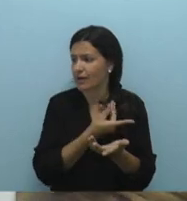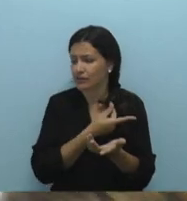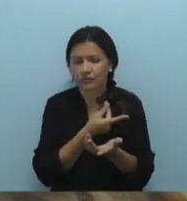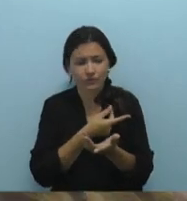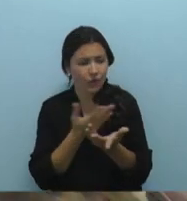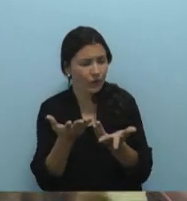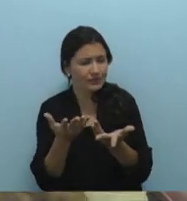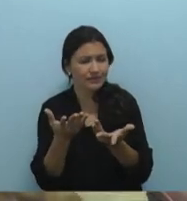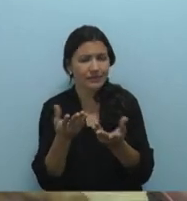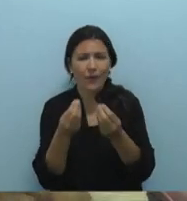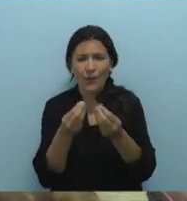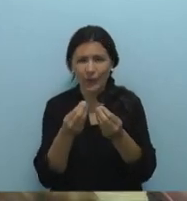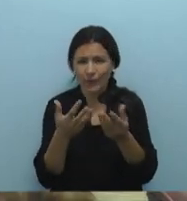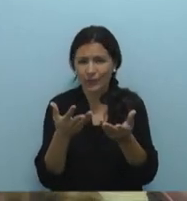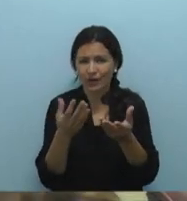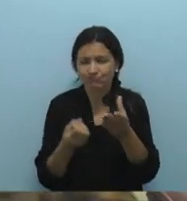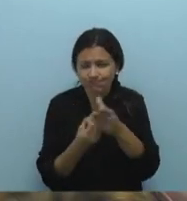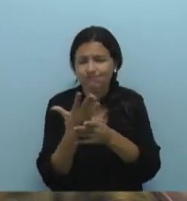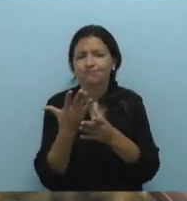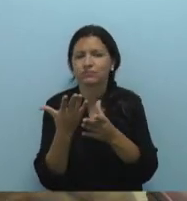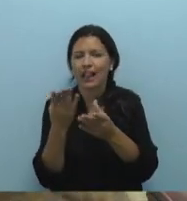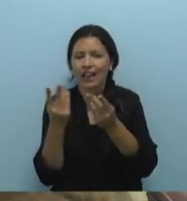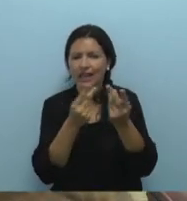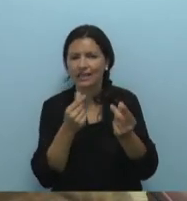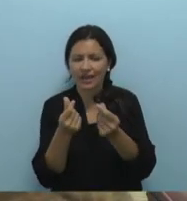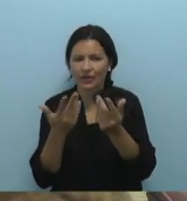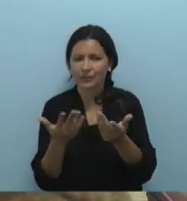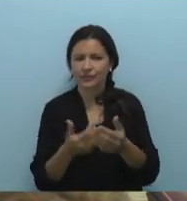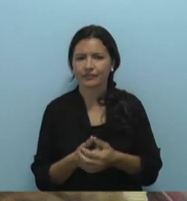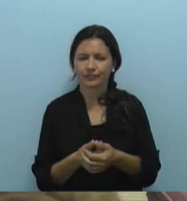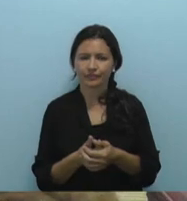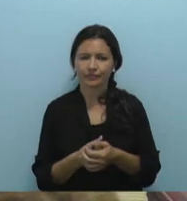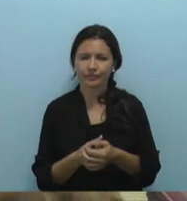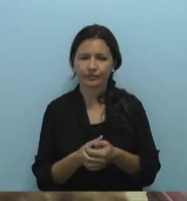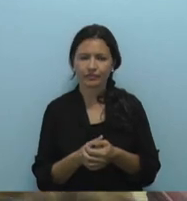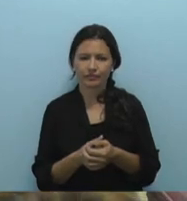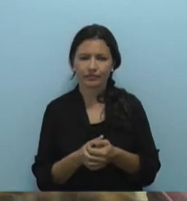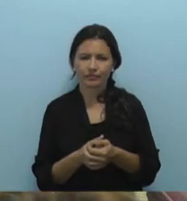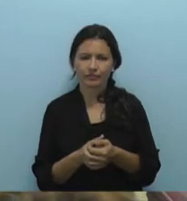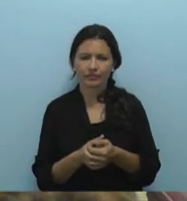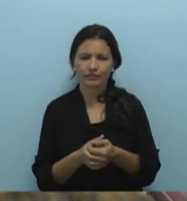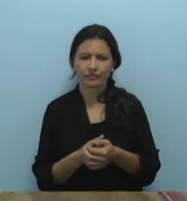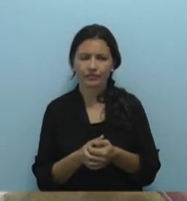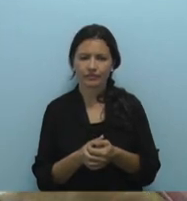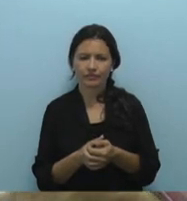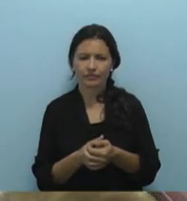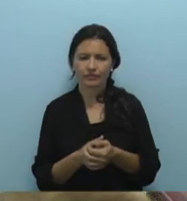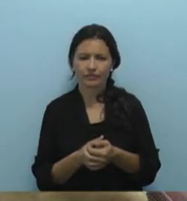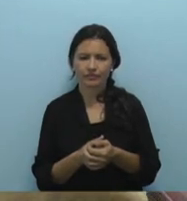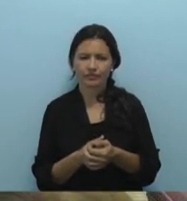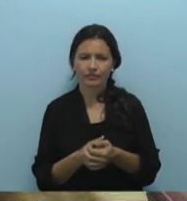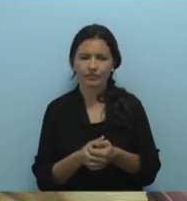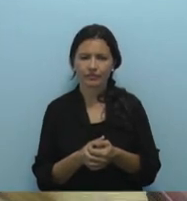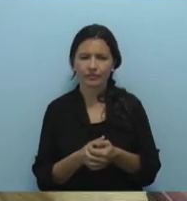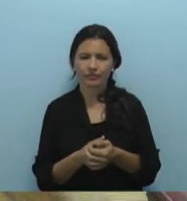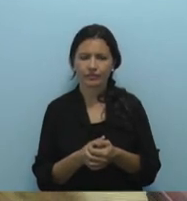puedan explicar su origen. No solamente hay que sincerarlo por una cuestión de transparencia, sino sobre